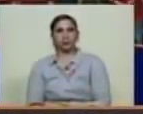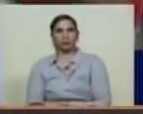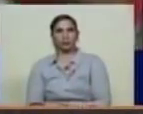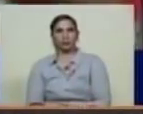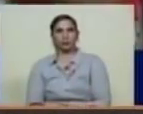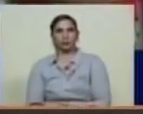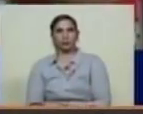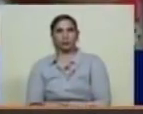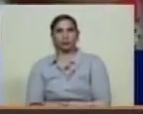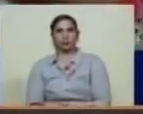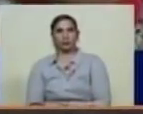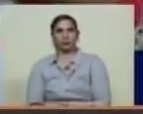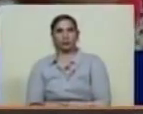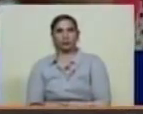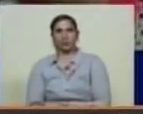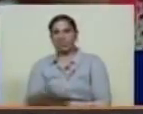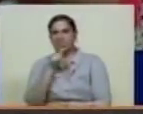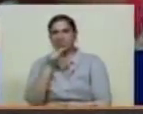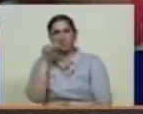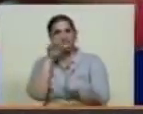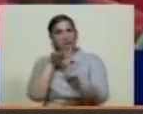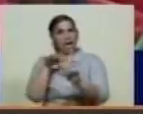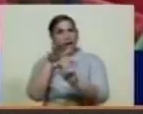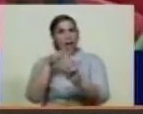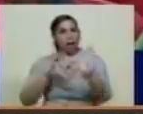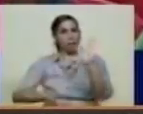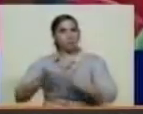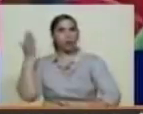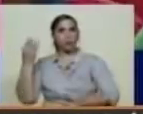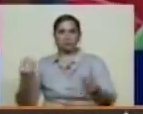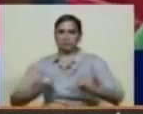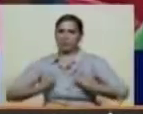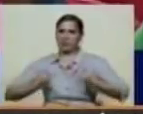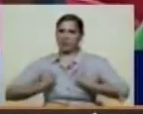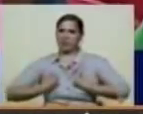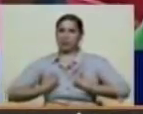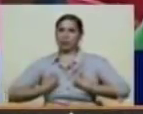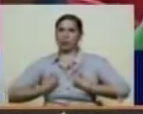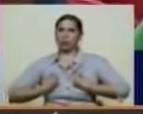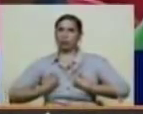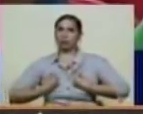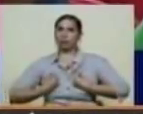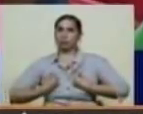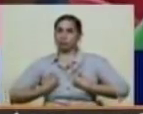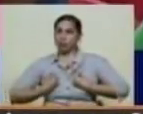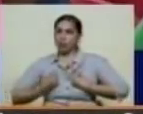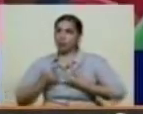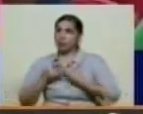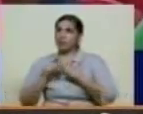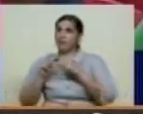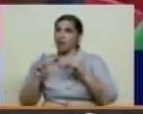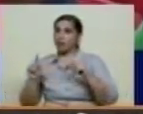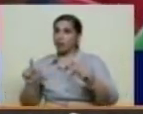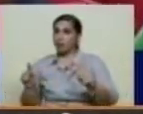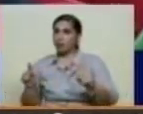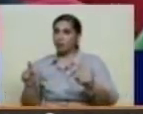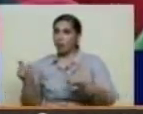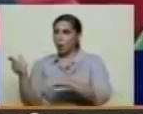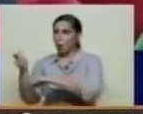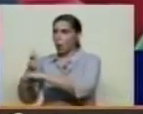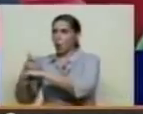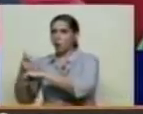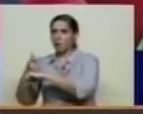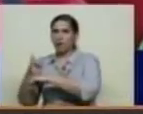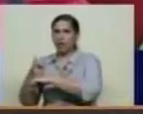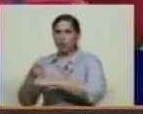Y quienes se fueron engañados han vivido en carne propia la diferencia entre un gobierno que le entrega